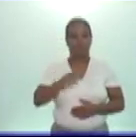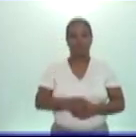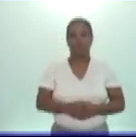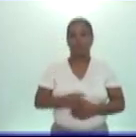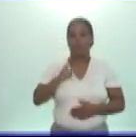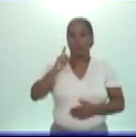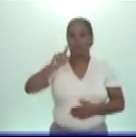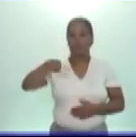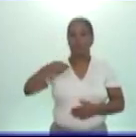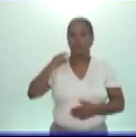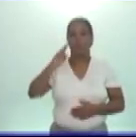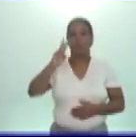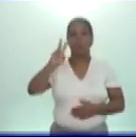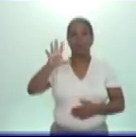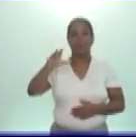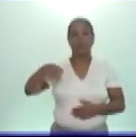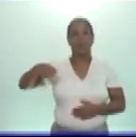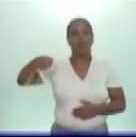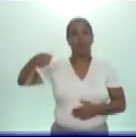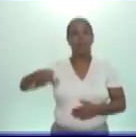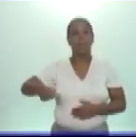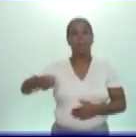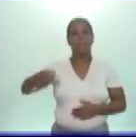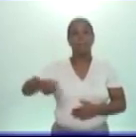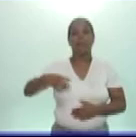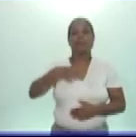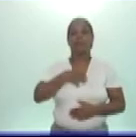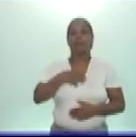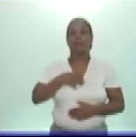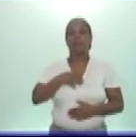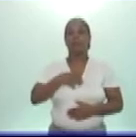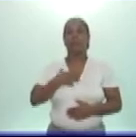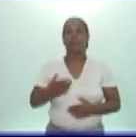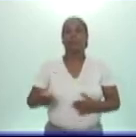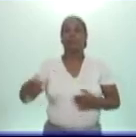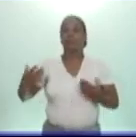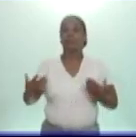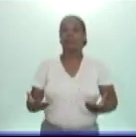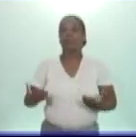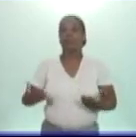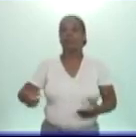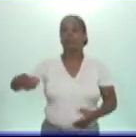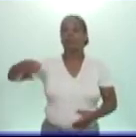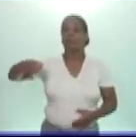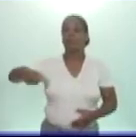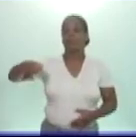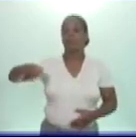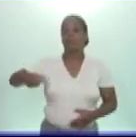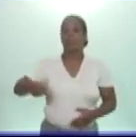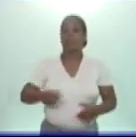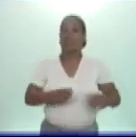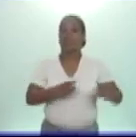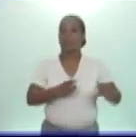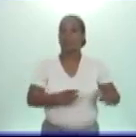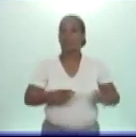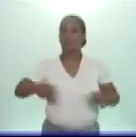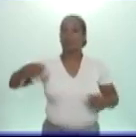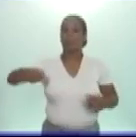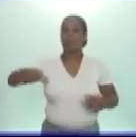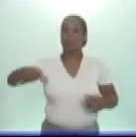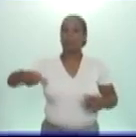1,25 es el peso que tiene ¿quién? El platillo, o sea, es lo que pesa la